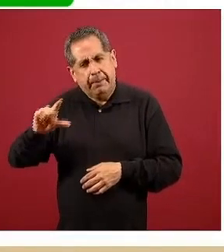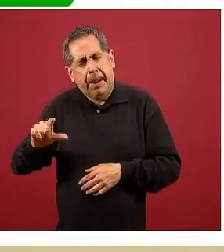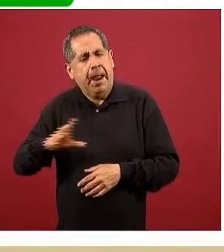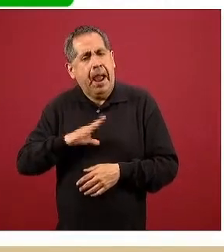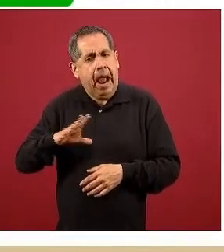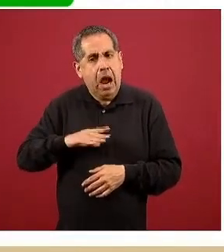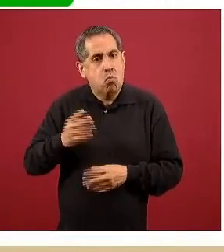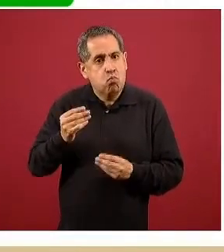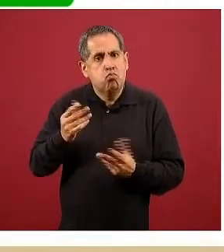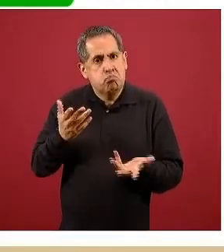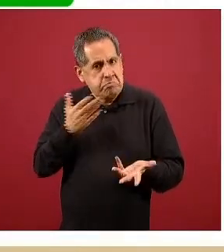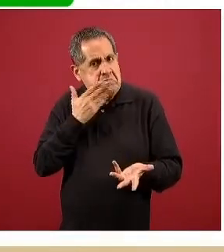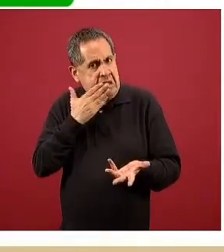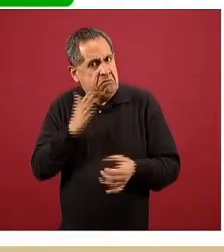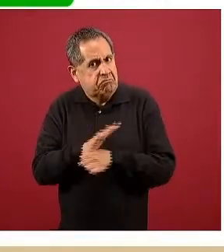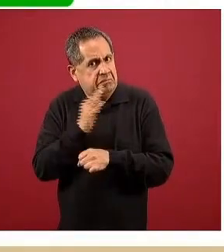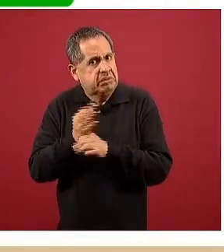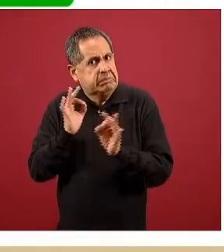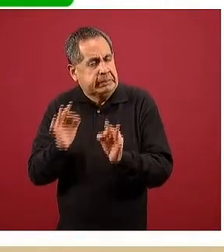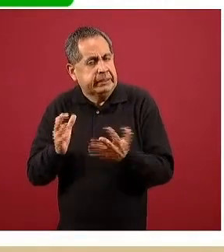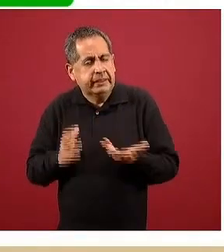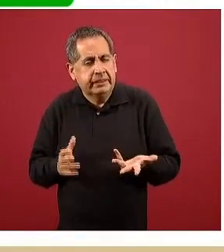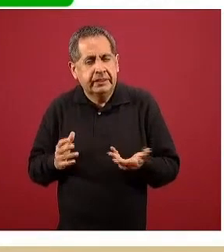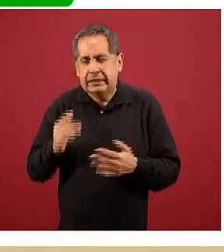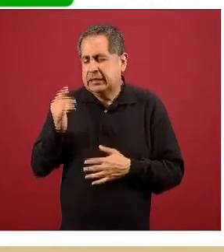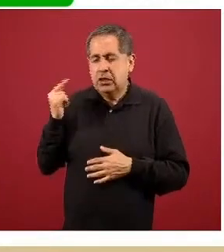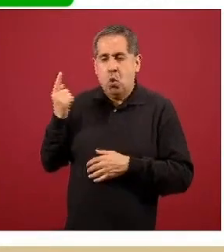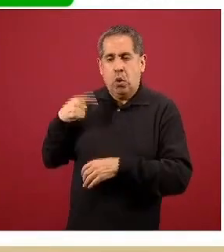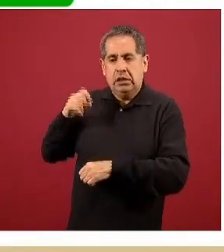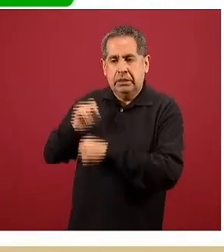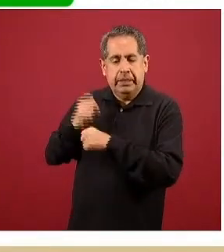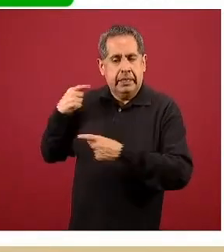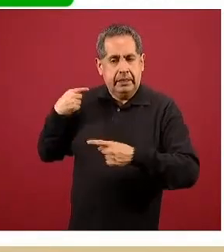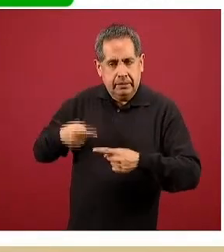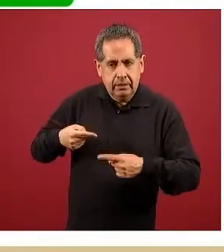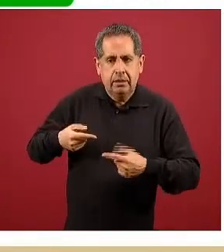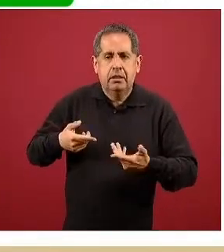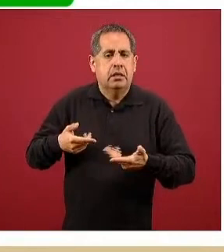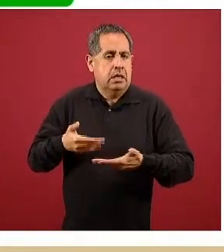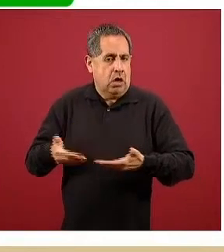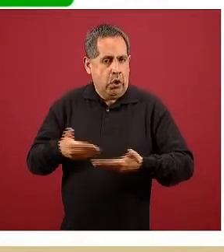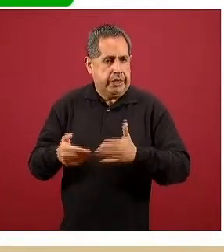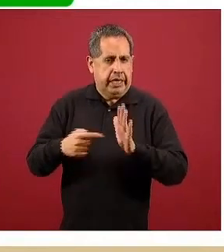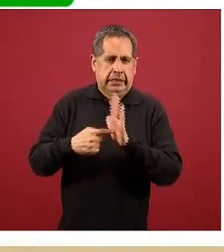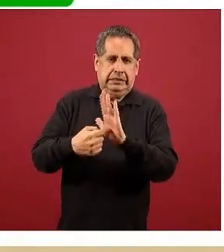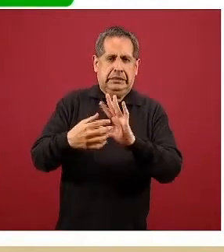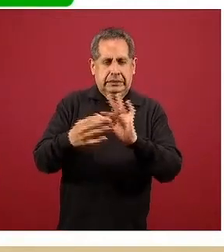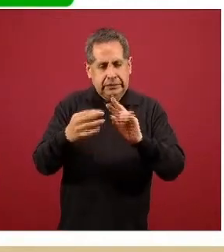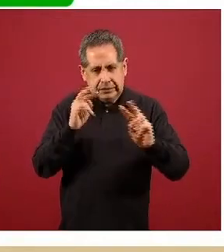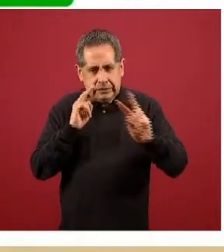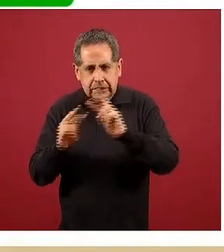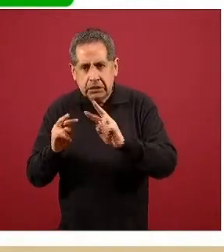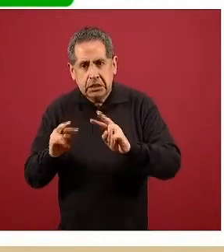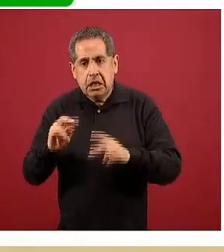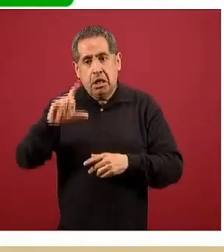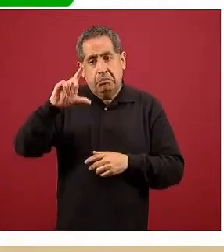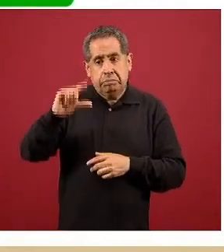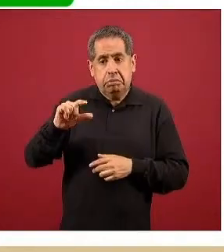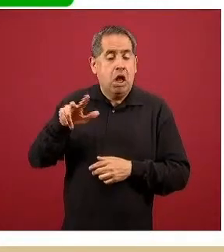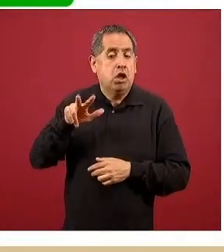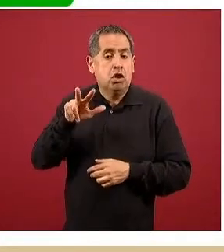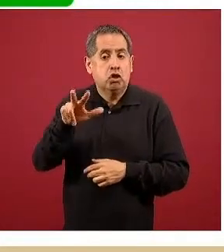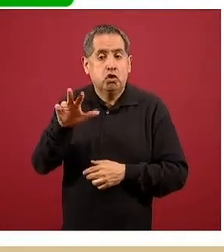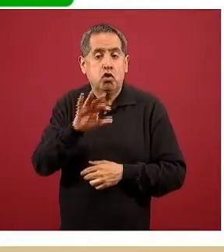bastante importante en las últimas semanas. De la última semana a la que estamos revisando ahora, una disminución